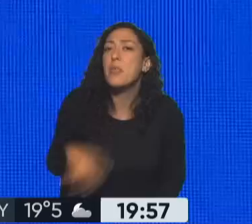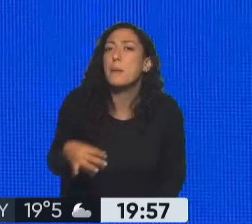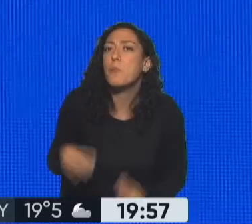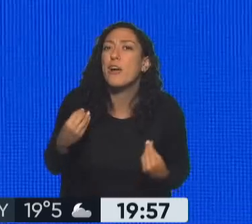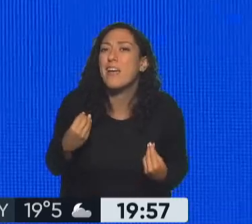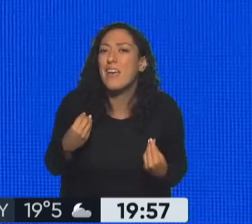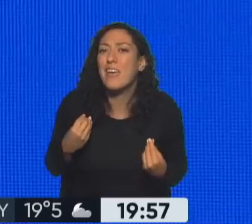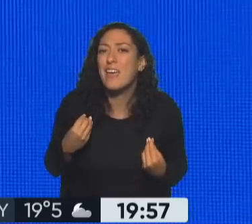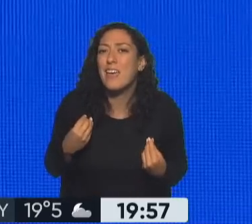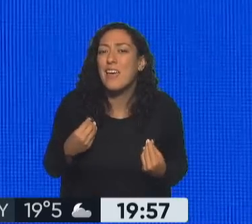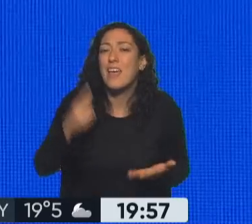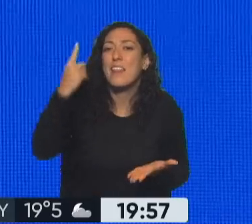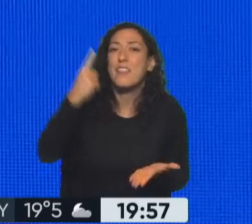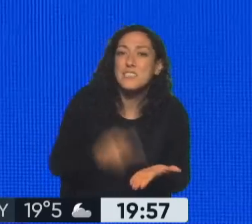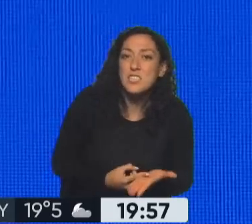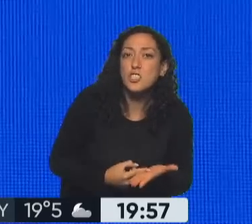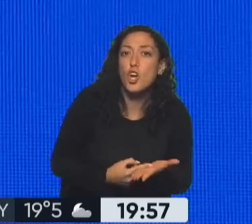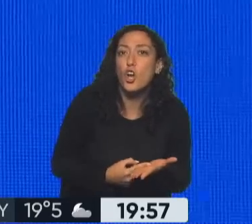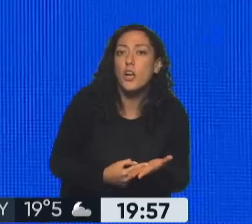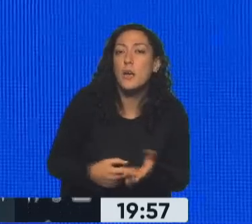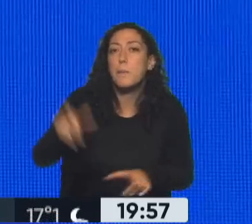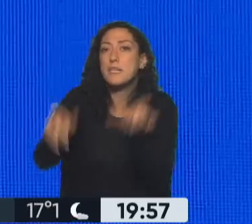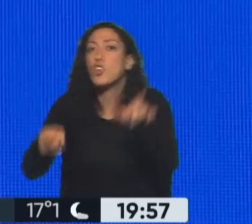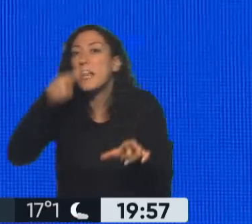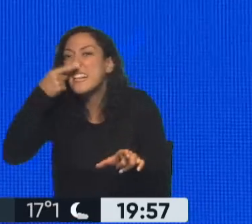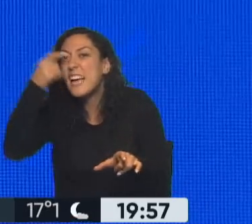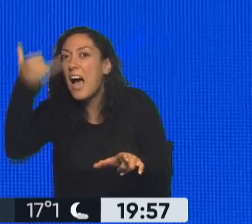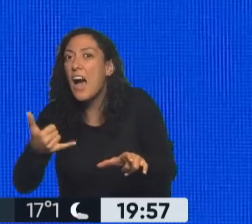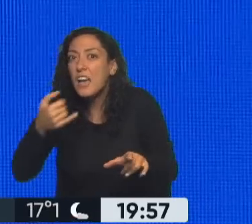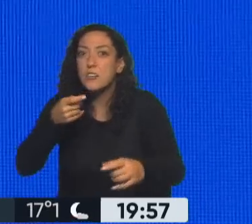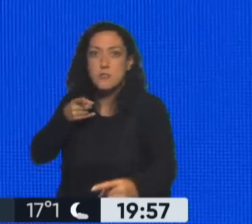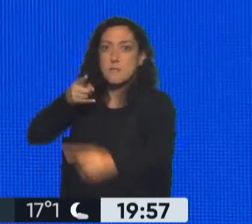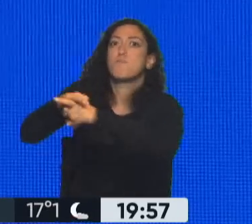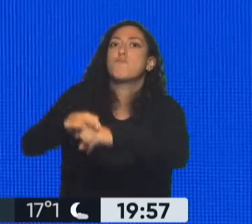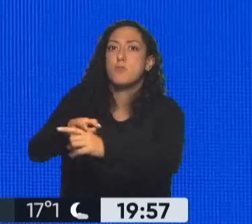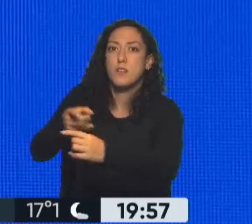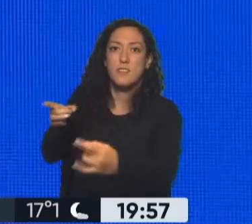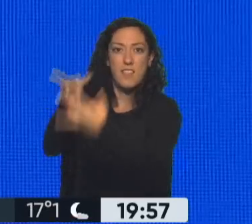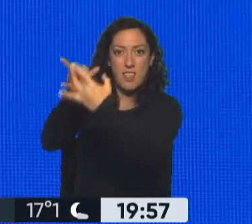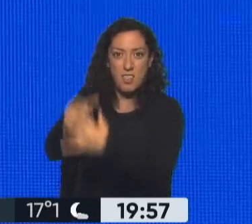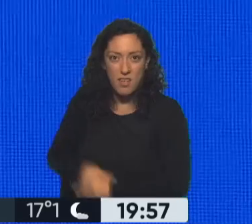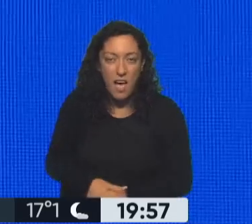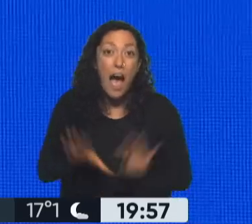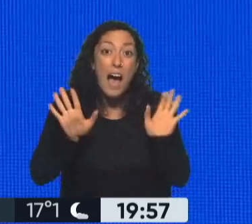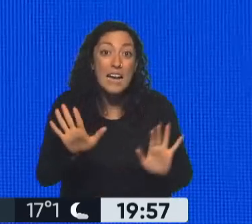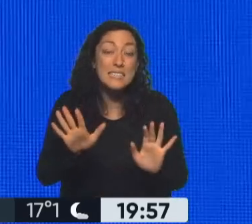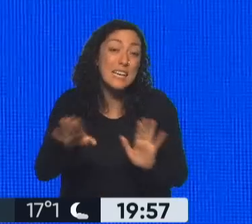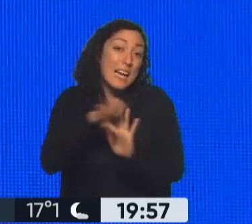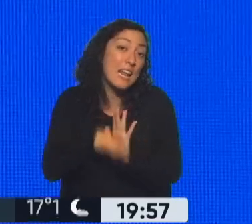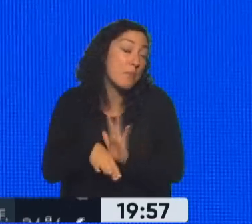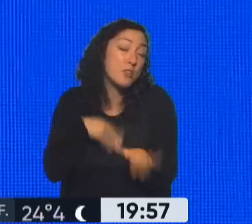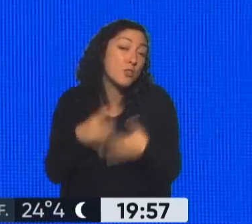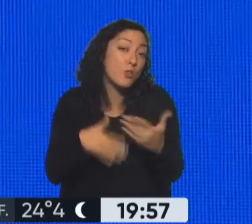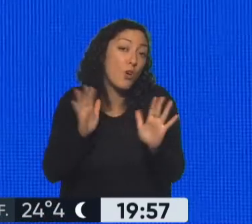decisión y enfrentamos intereses, nos enfrentan. Pero estas son las reglas de juego. Estas son las reglas de juego.